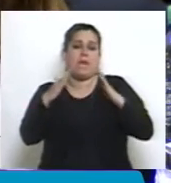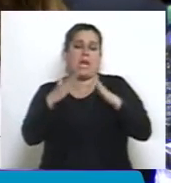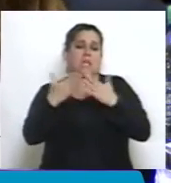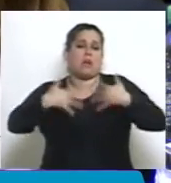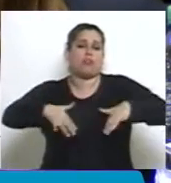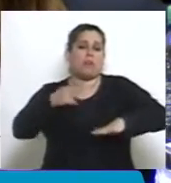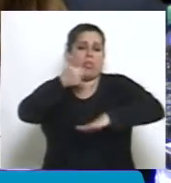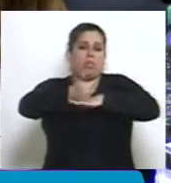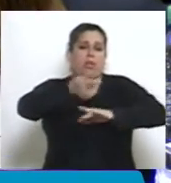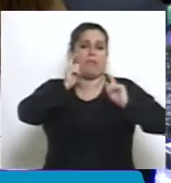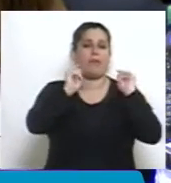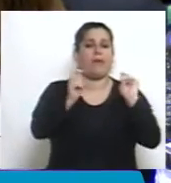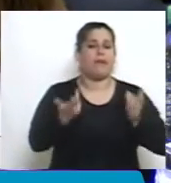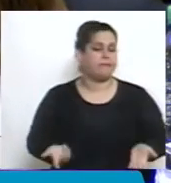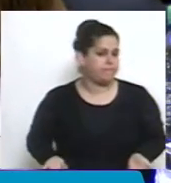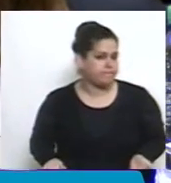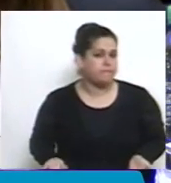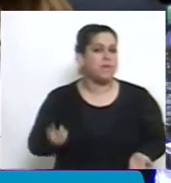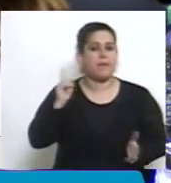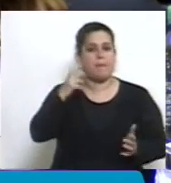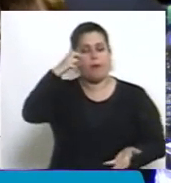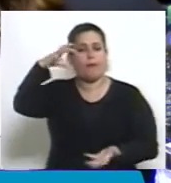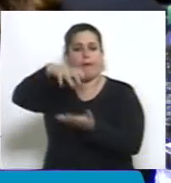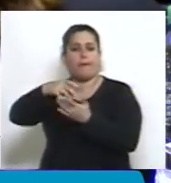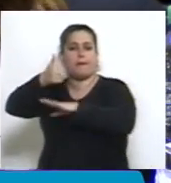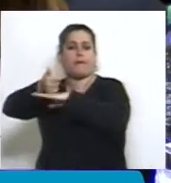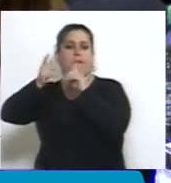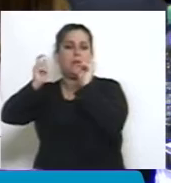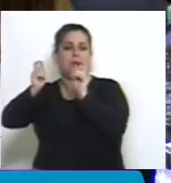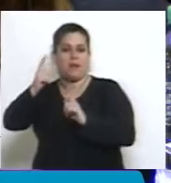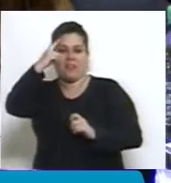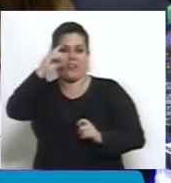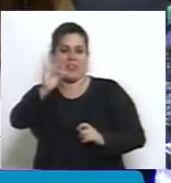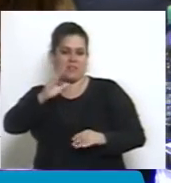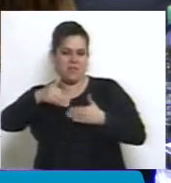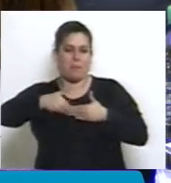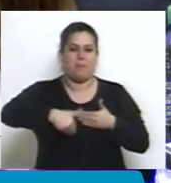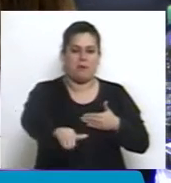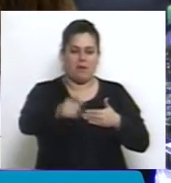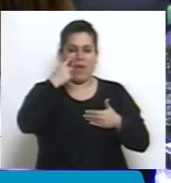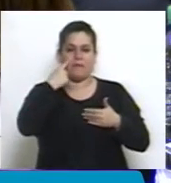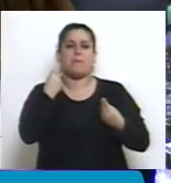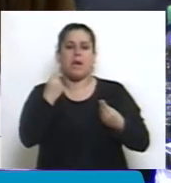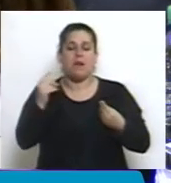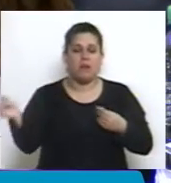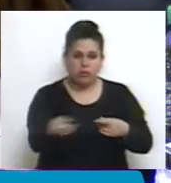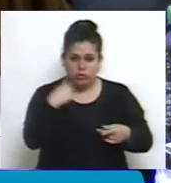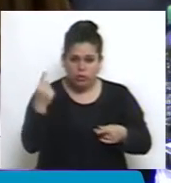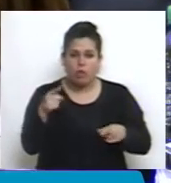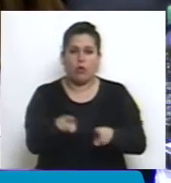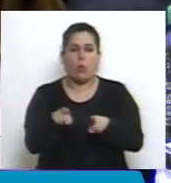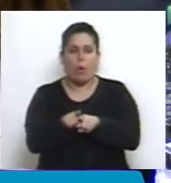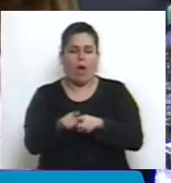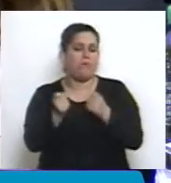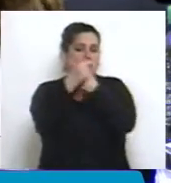representantes del Congreso de la Nación a partir del 10 de diciembre para hacer todos los ajustes